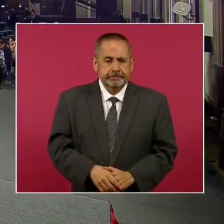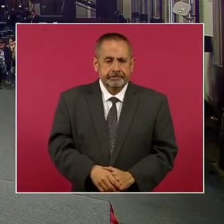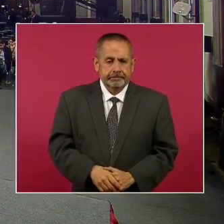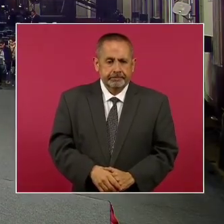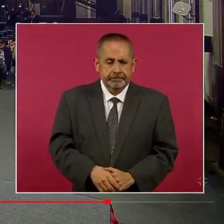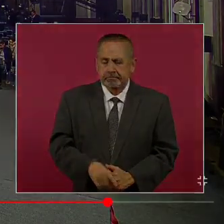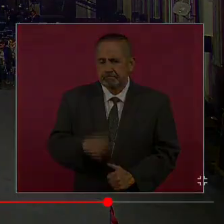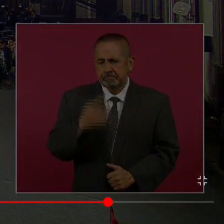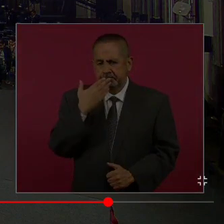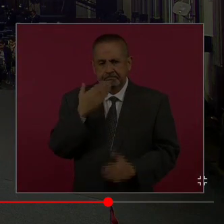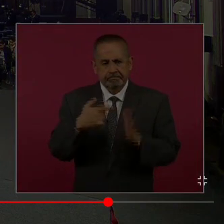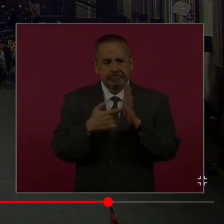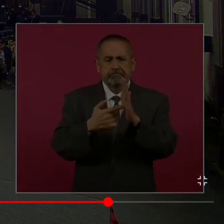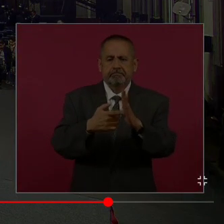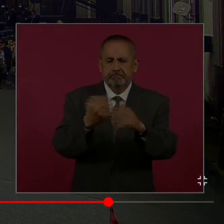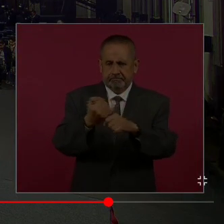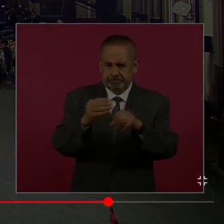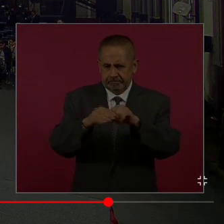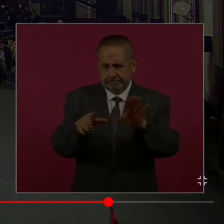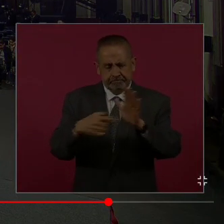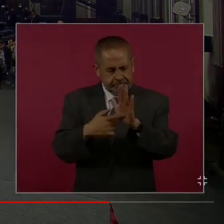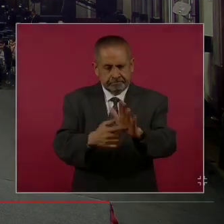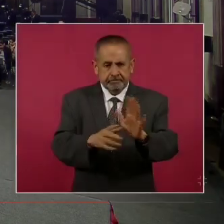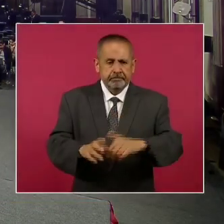esa es la información.